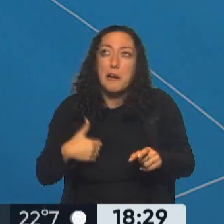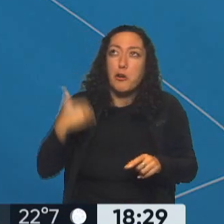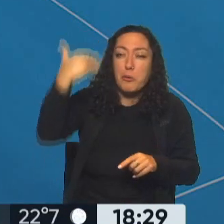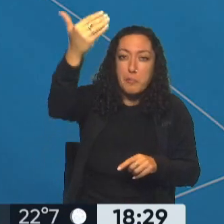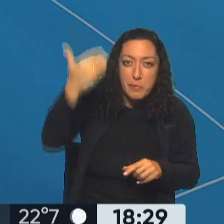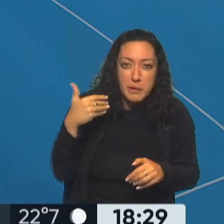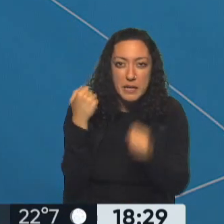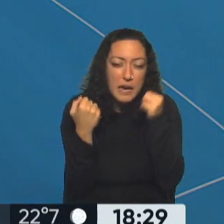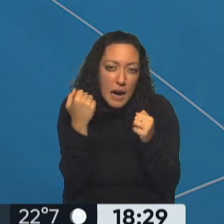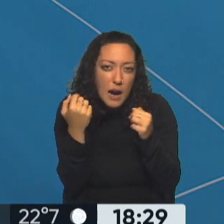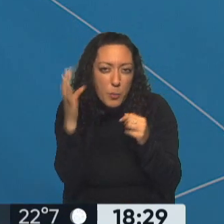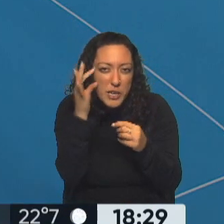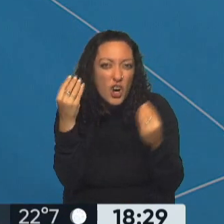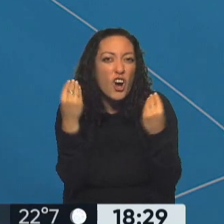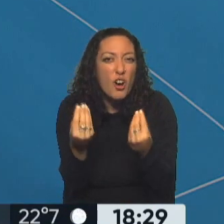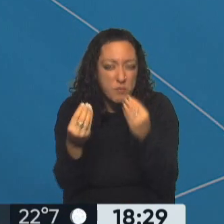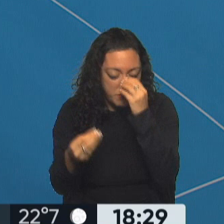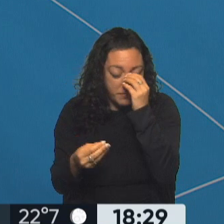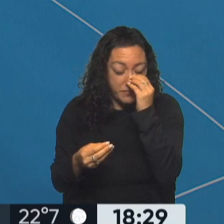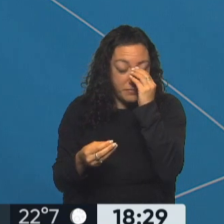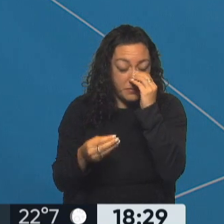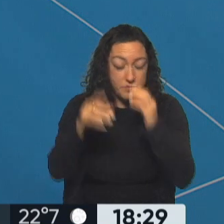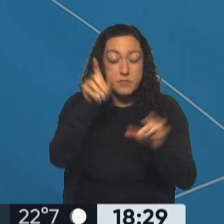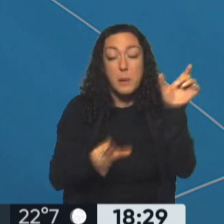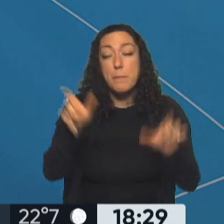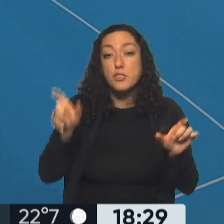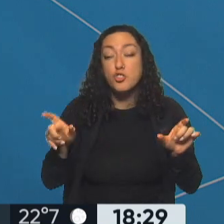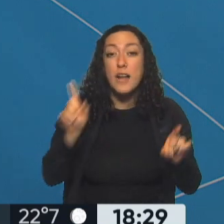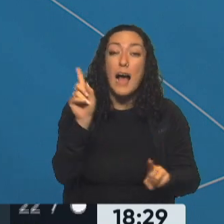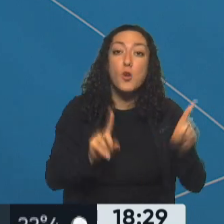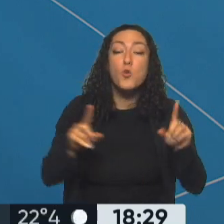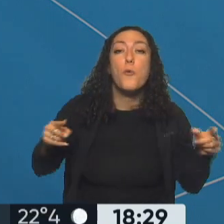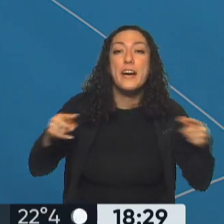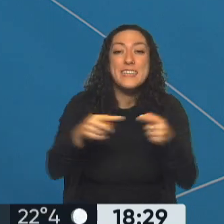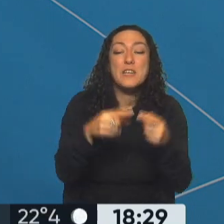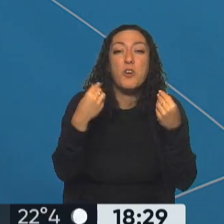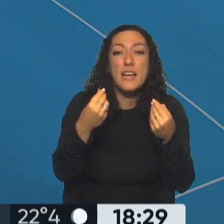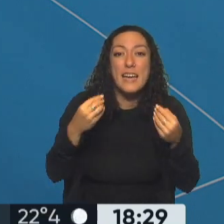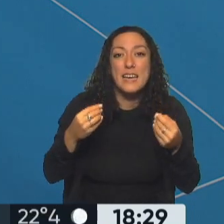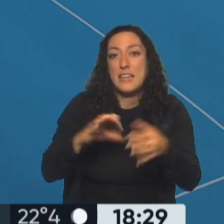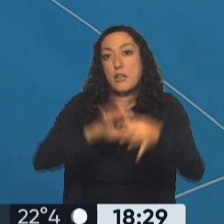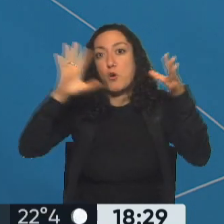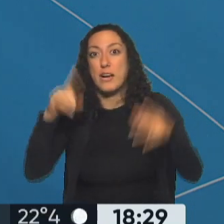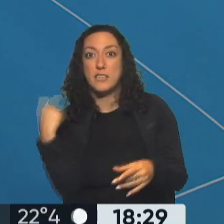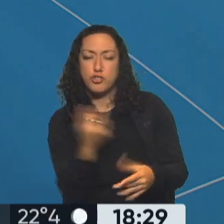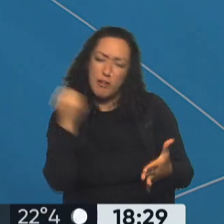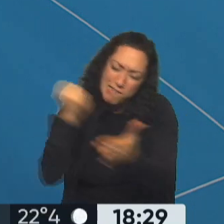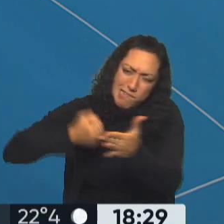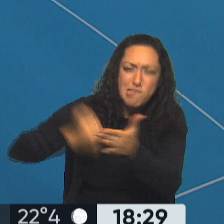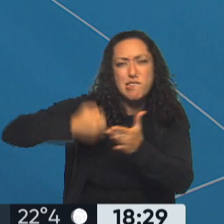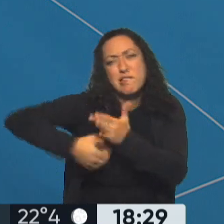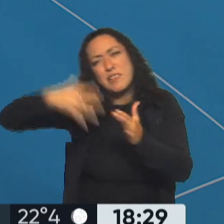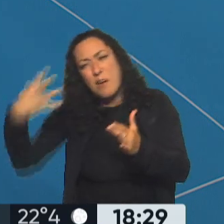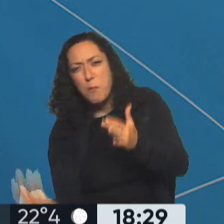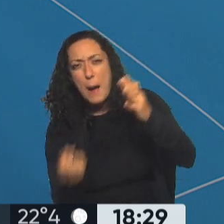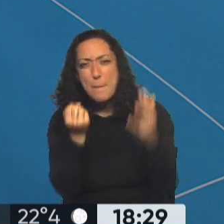Es evidente que hay algunos que quieren que esta democracia que todos supimos conseguir y que